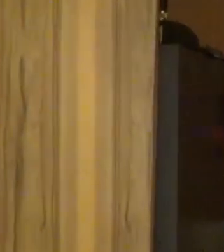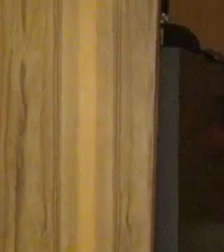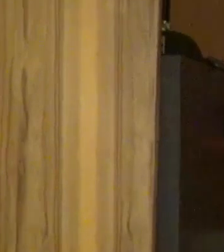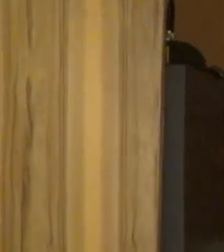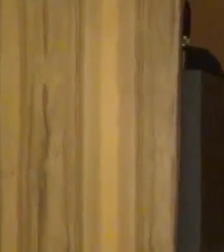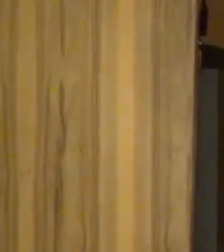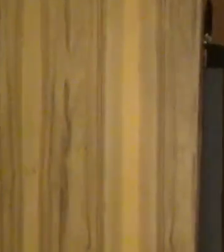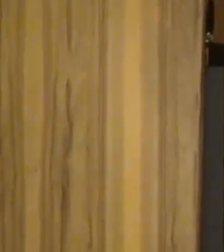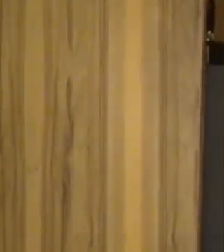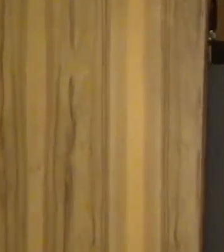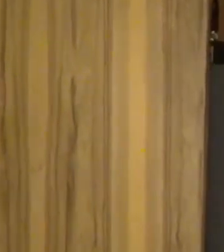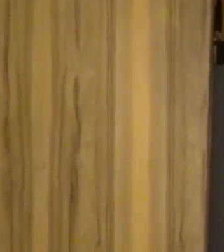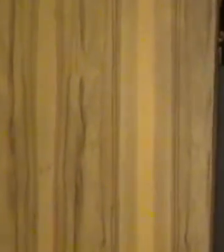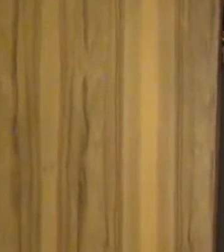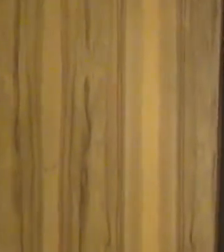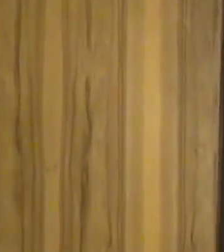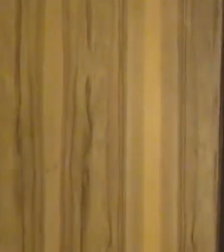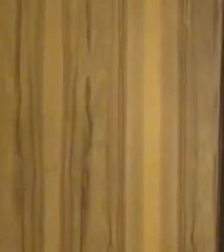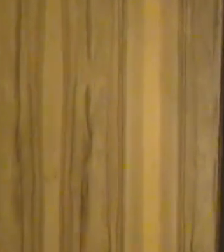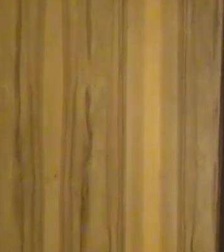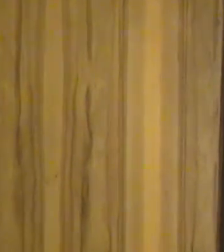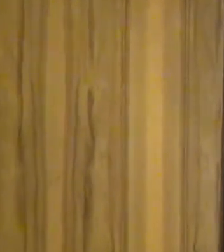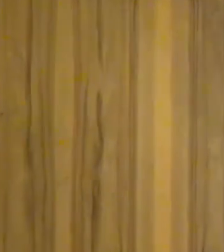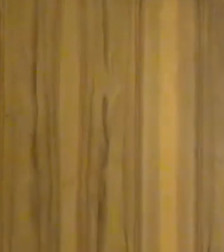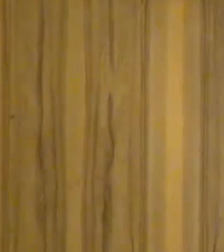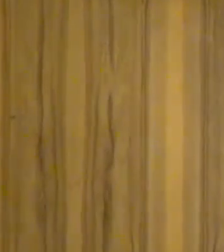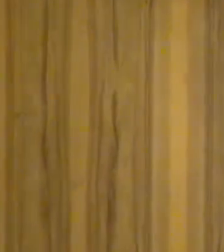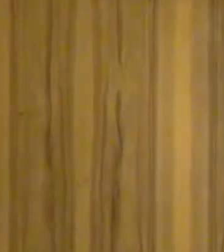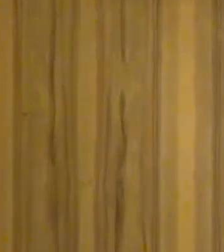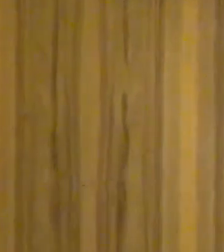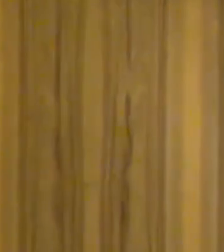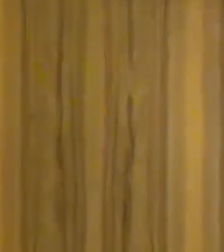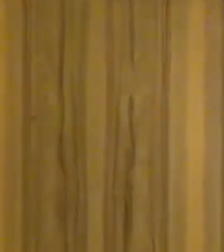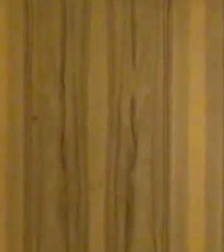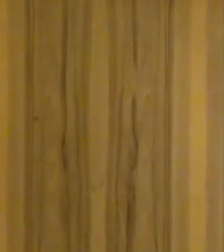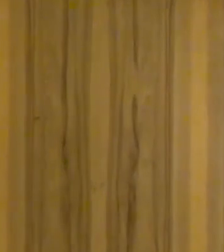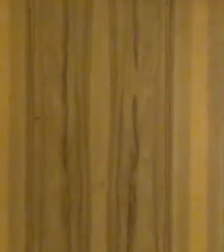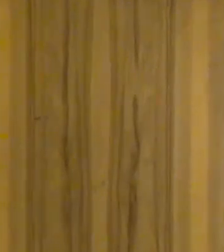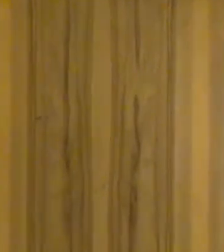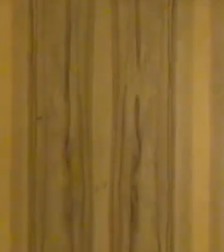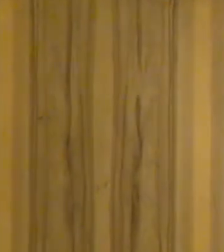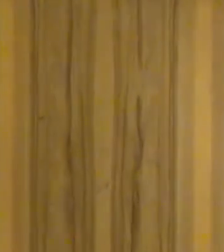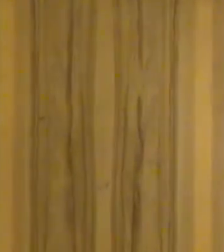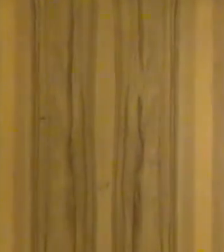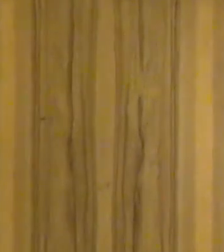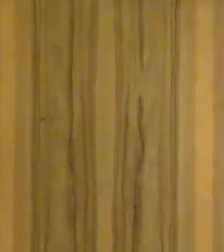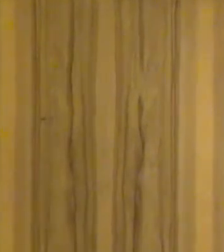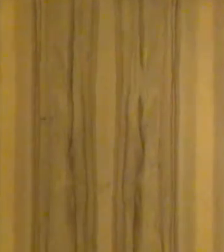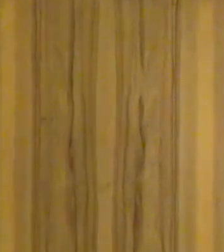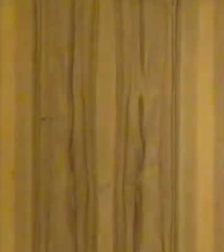sociales, Facebook, Twitter, diferentes espacios, algunas tardes o trailers de esta expresión literaria en